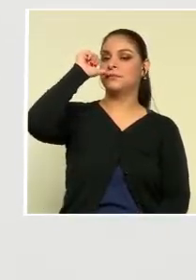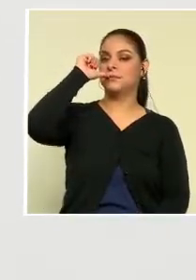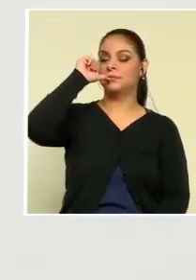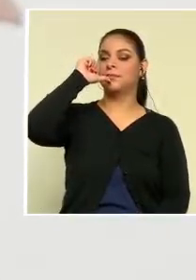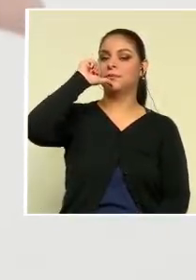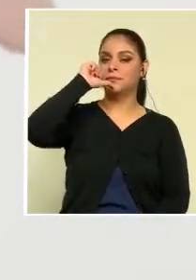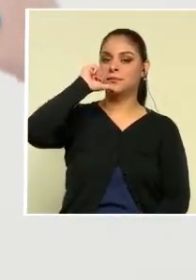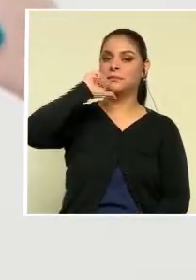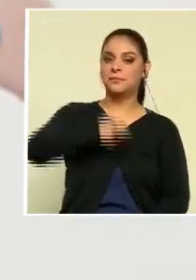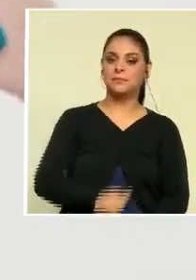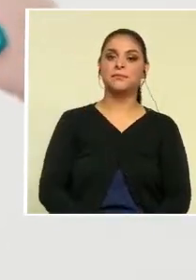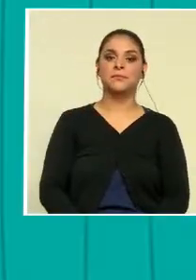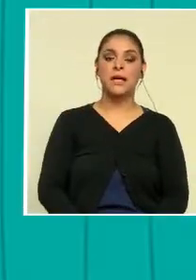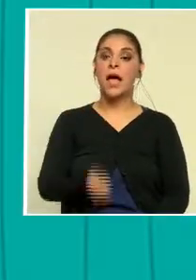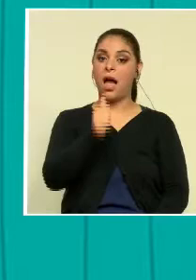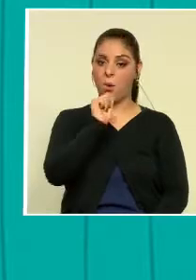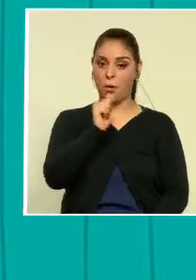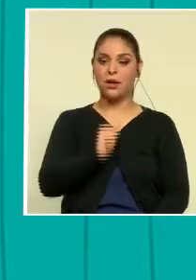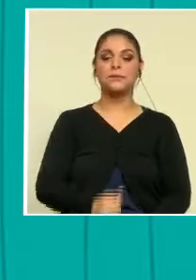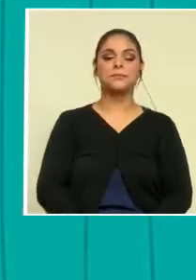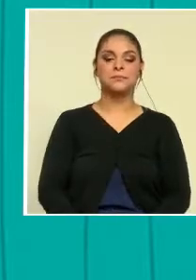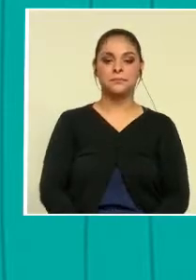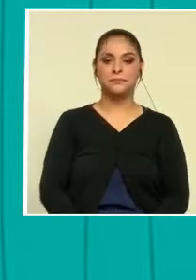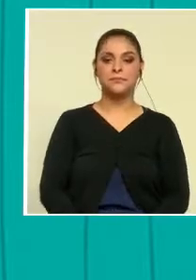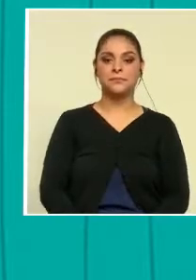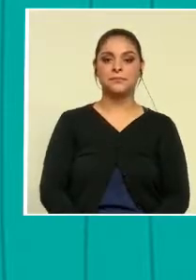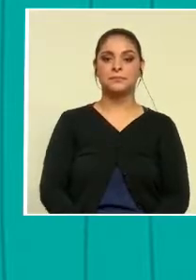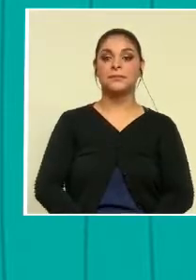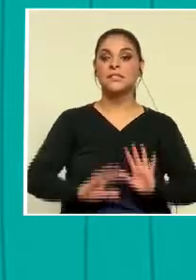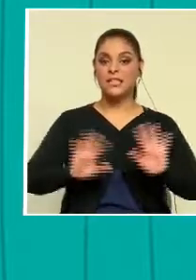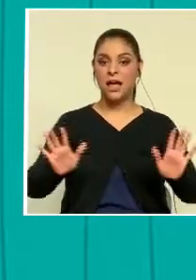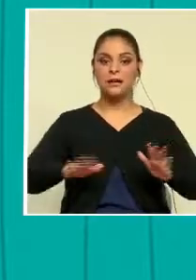y después